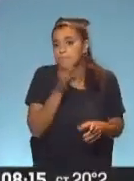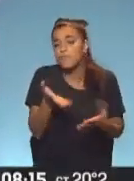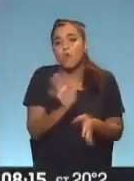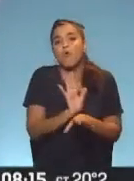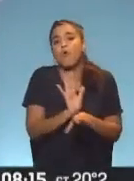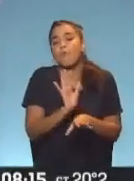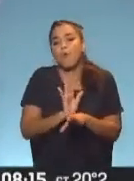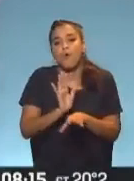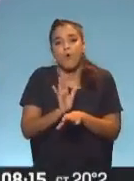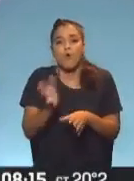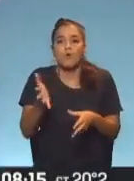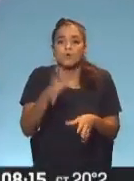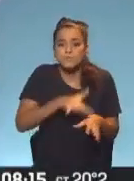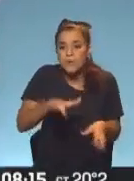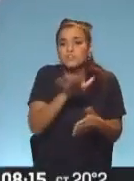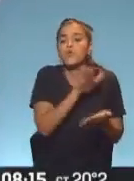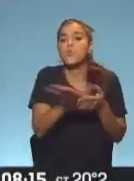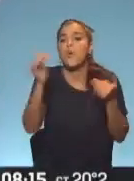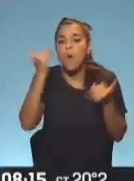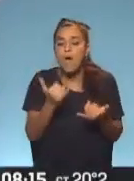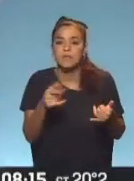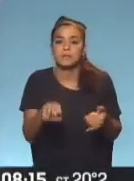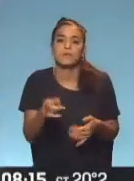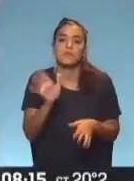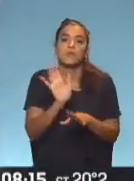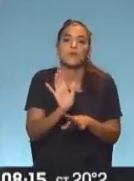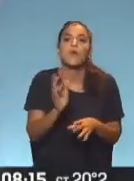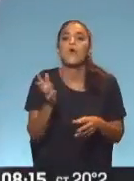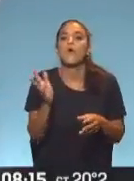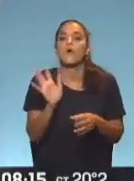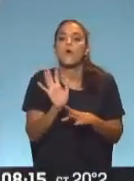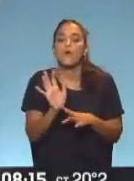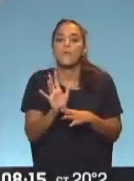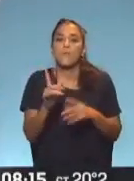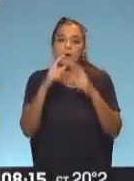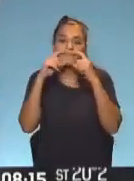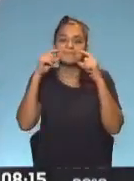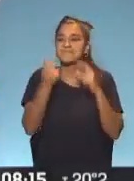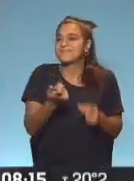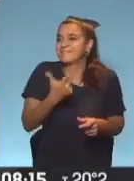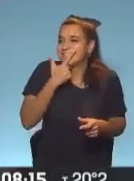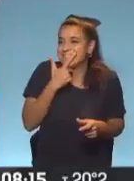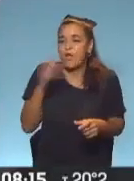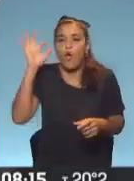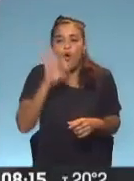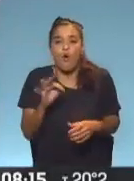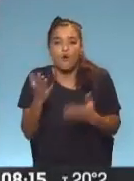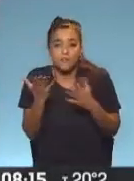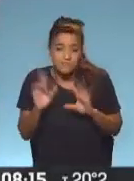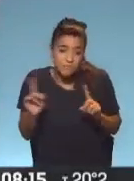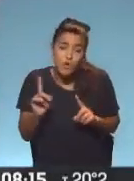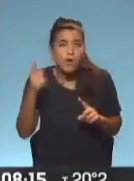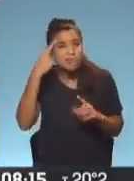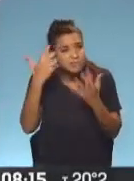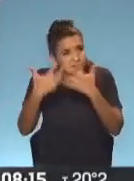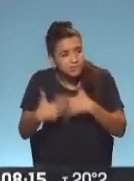nuevos, pero tampoco espacios donde uno salga con cara de publicidad de dentífrico, ¿viste?, o de feliz cumpleaños, sino de